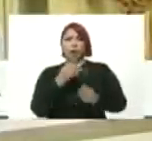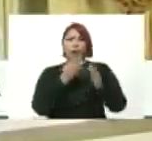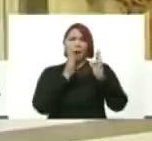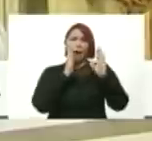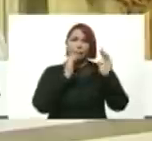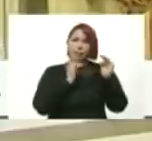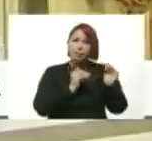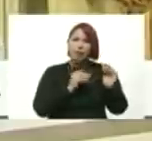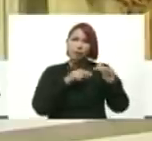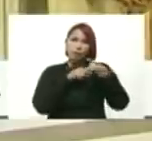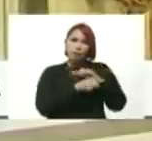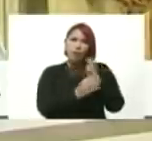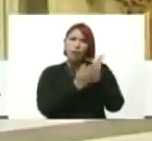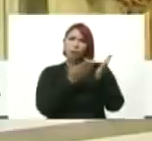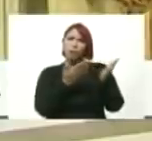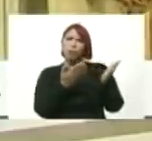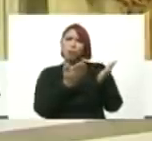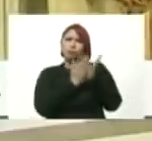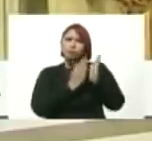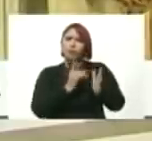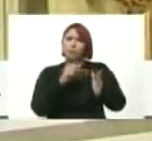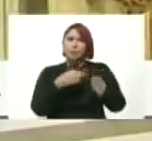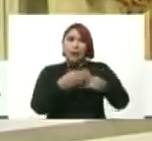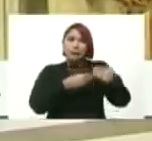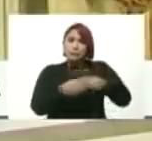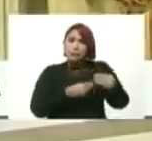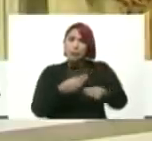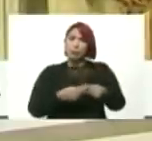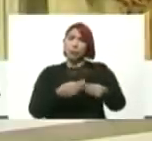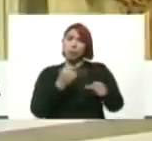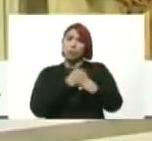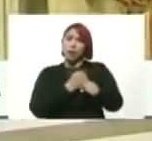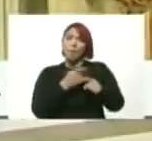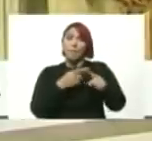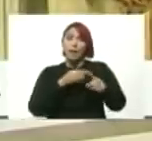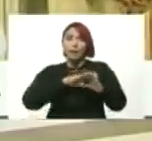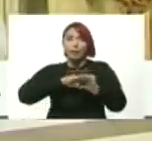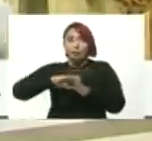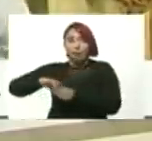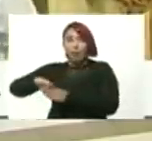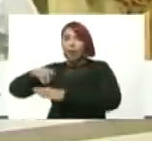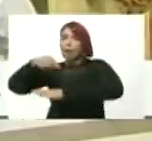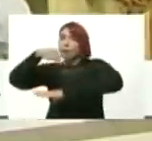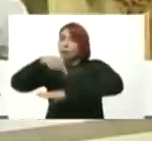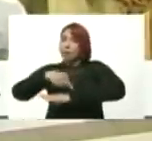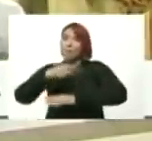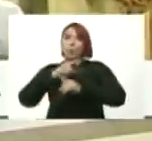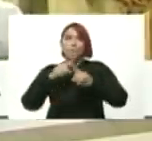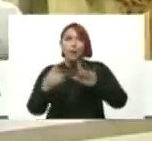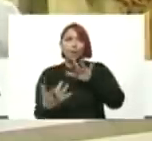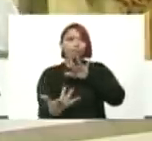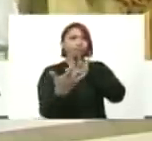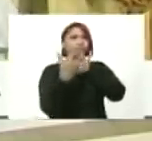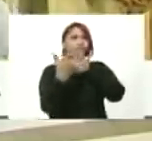en su consultorio usted está haciendo su trabajo pero usted aparta su tiempo para conectarse ahora en